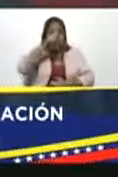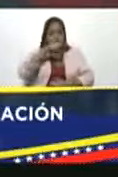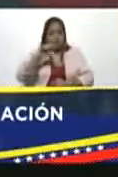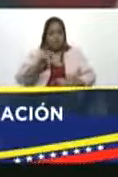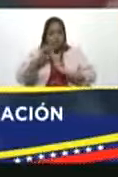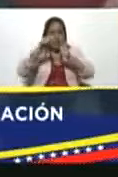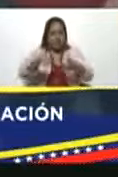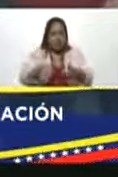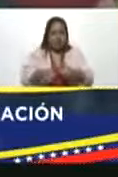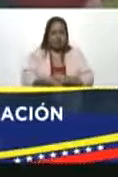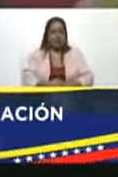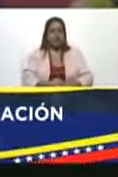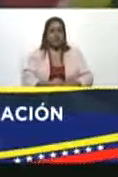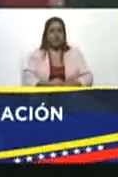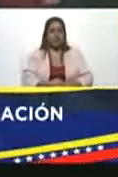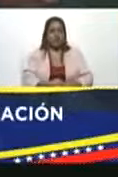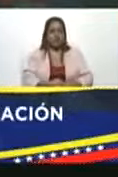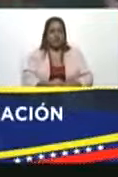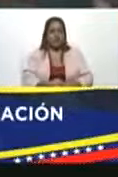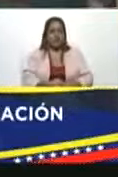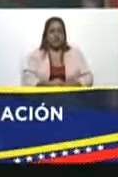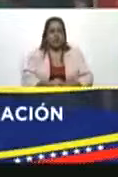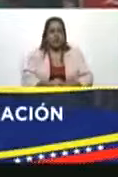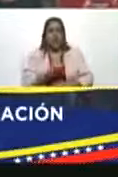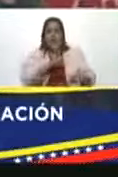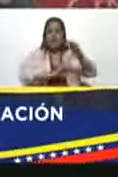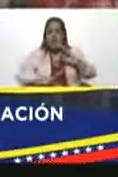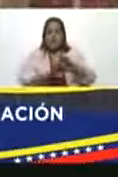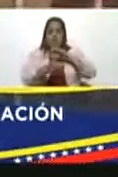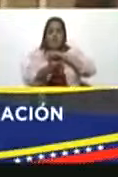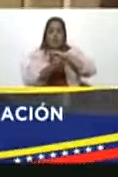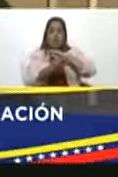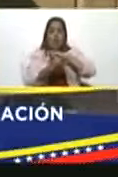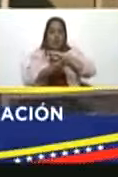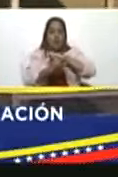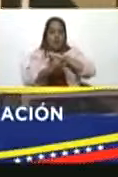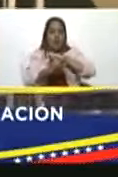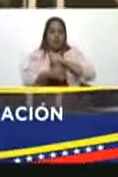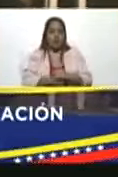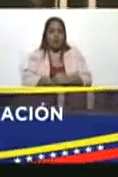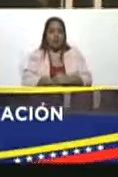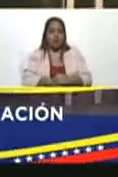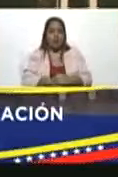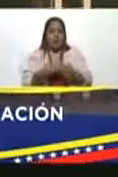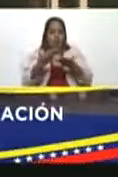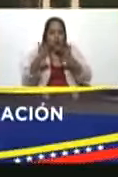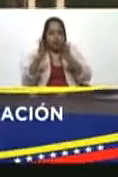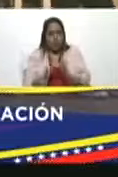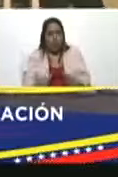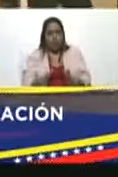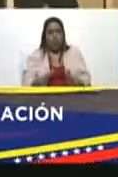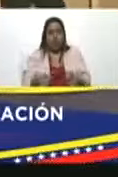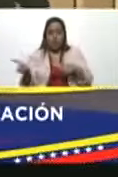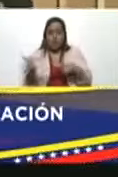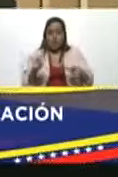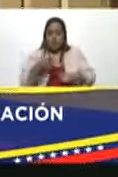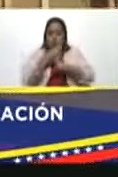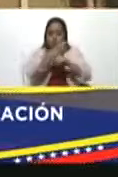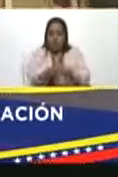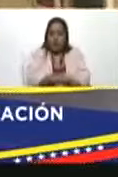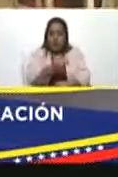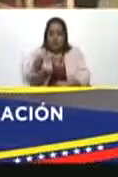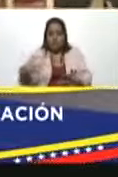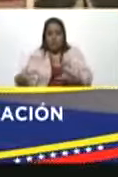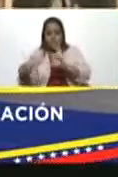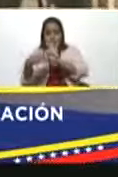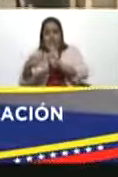empezamos con la mención de ciencia y tecnología, donde nuestros estudiantes egresarán, y también articulamos